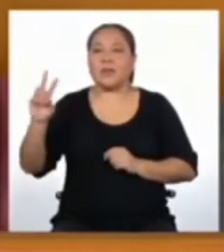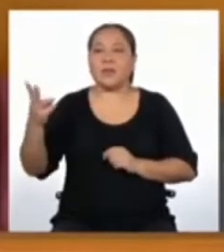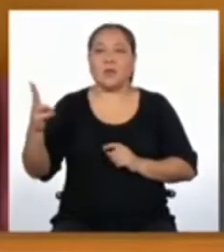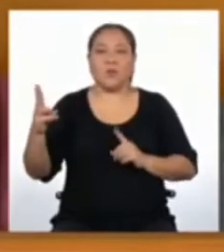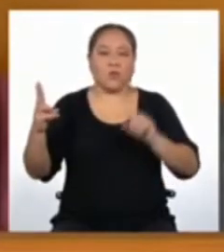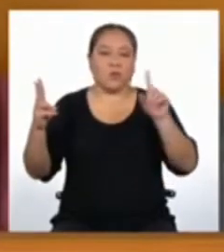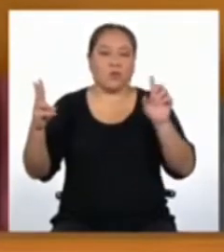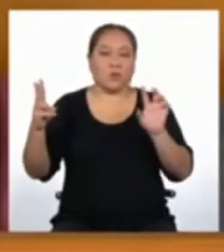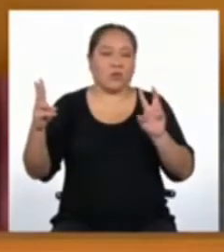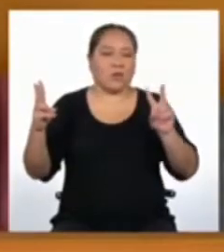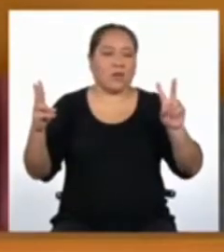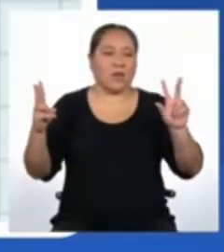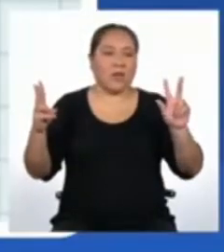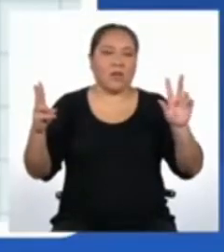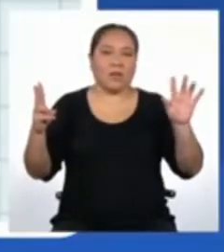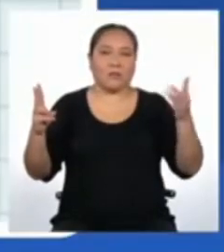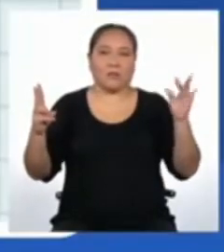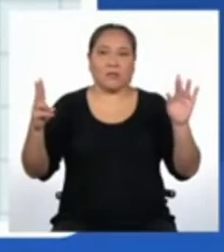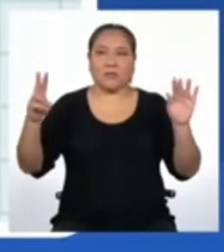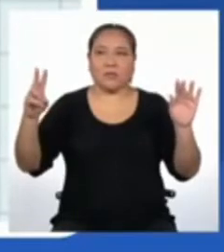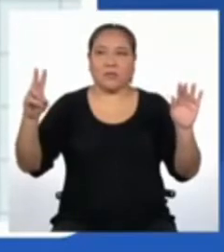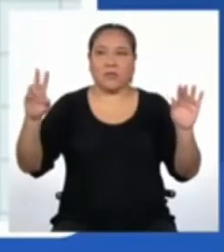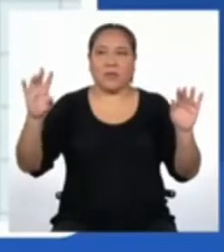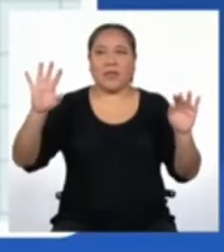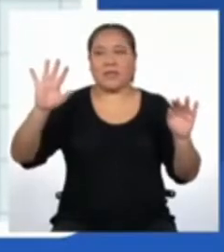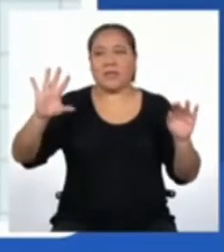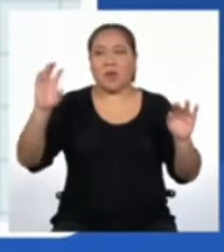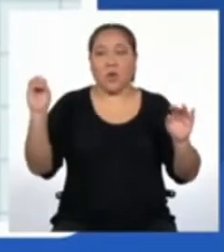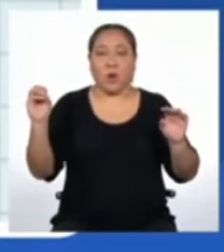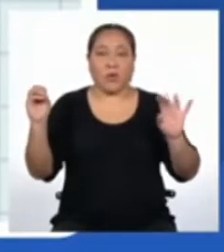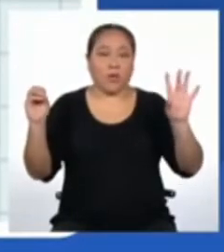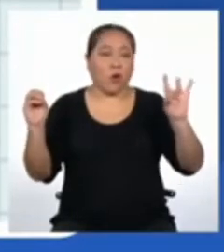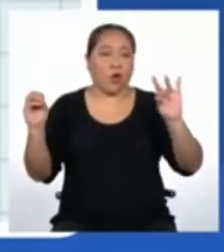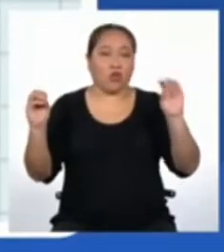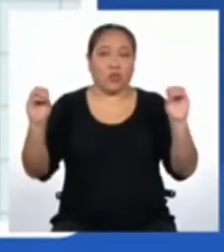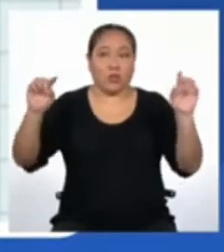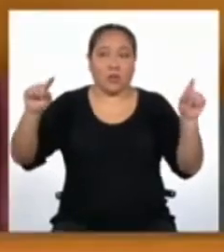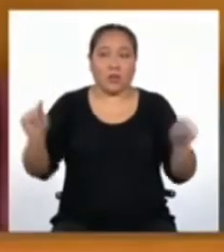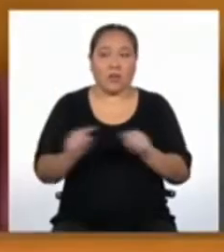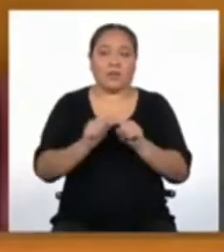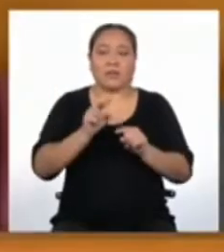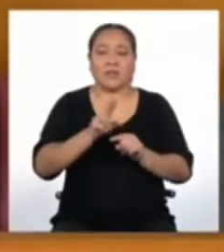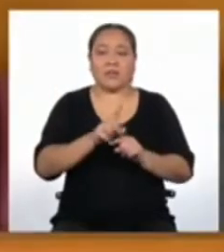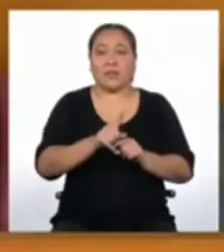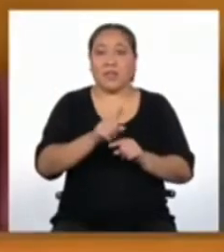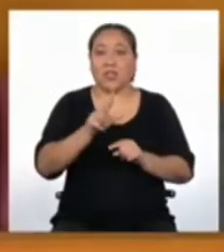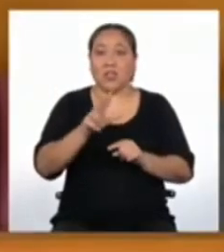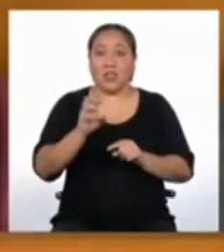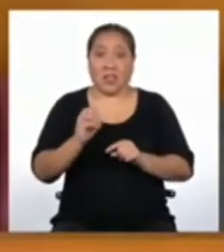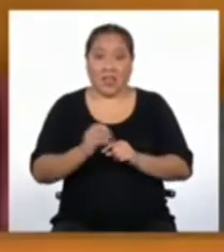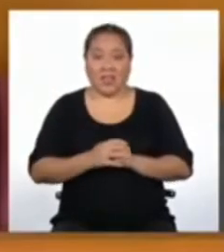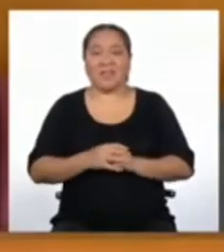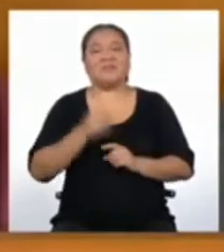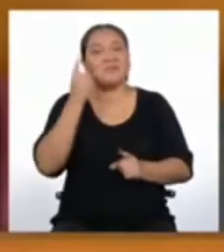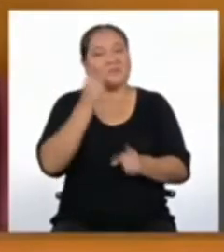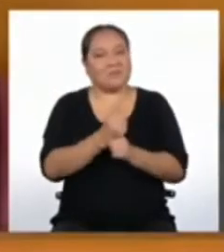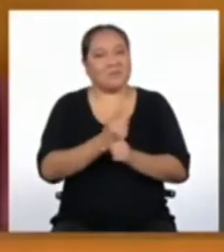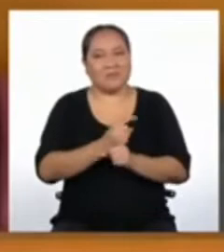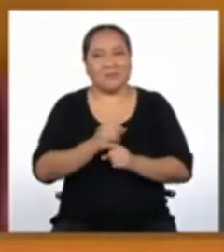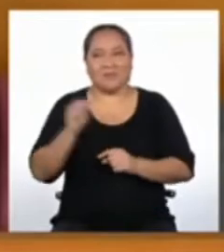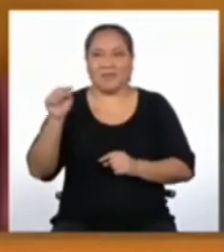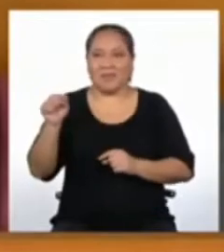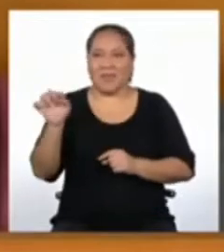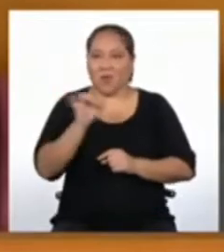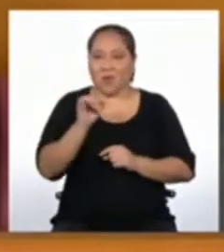segundo y el penúltimo término? 50 y 80 también suman 130. ¡Exacto! Y si haces